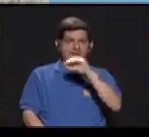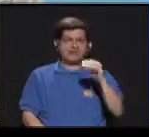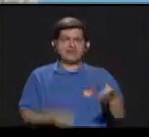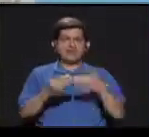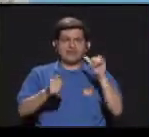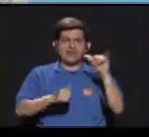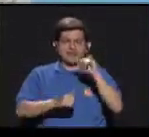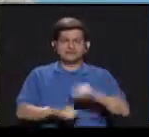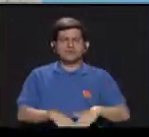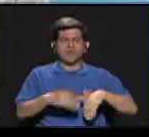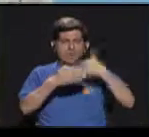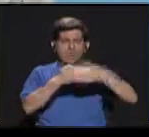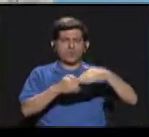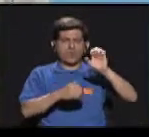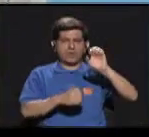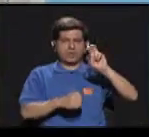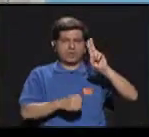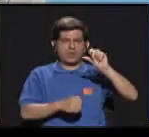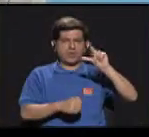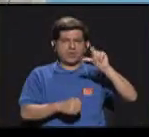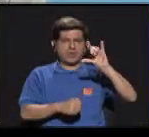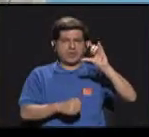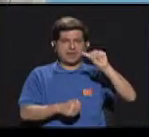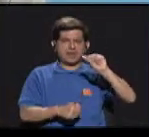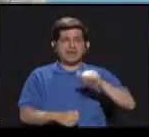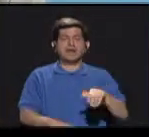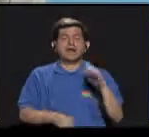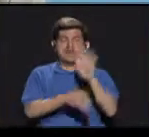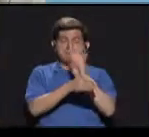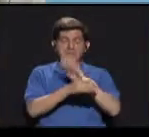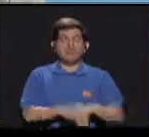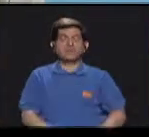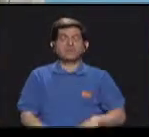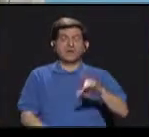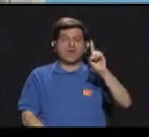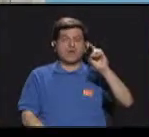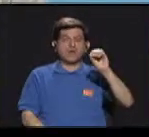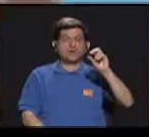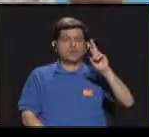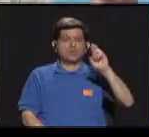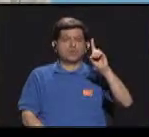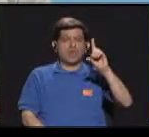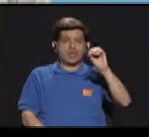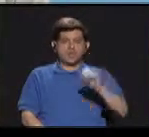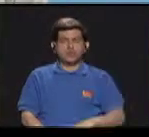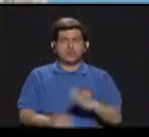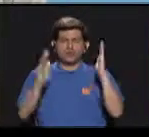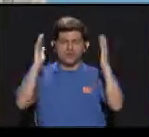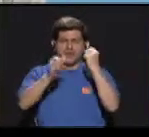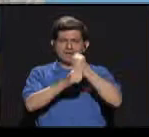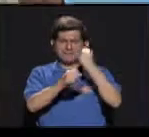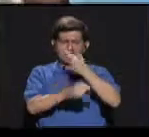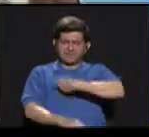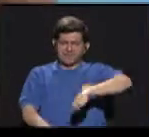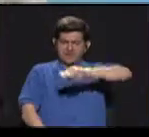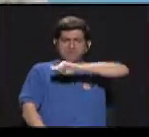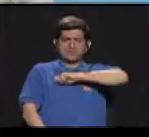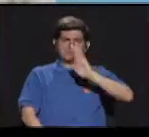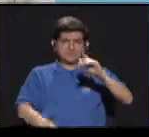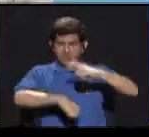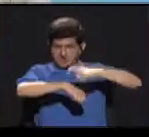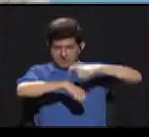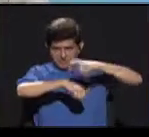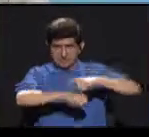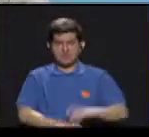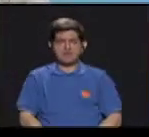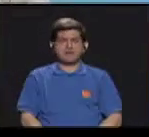vez, casi paralelamente, la realización de la película El Dorado, aquella megaproducción española en